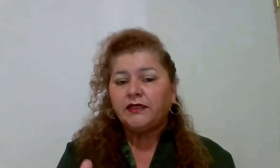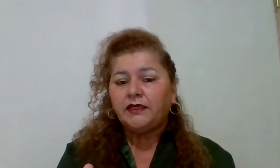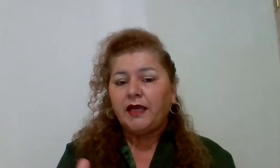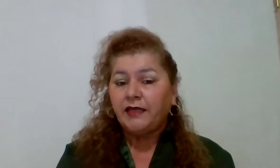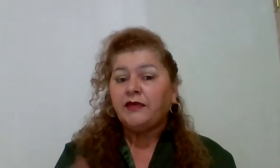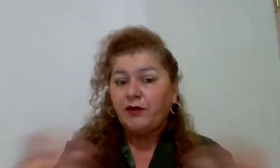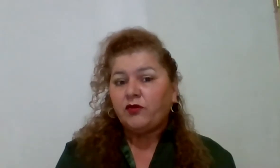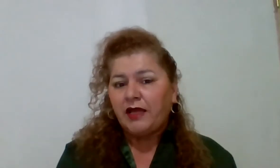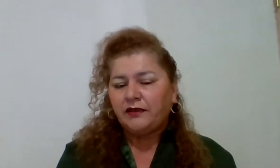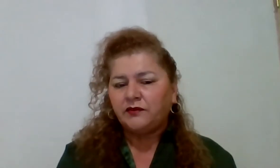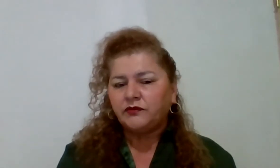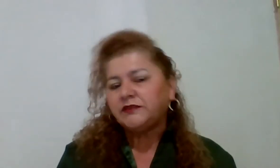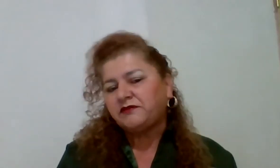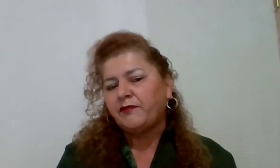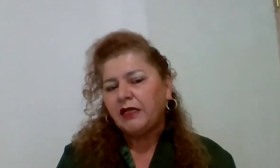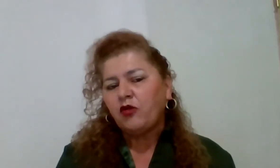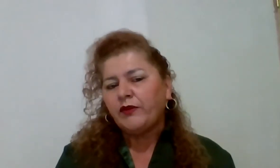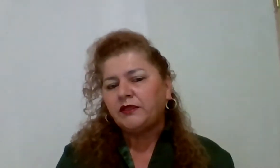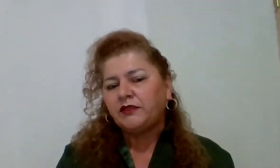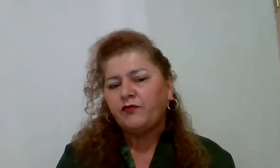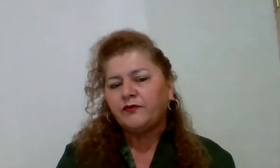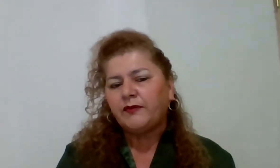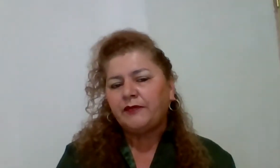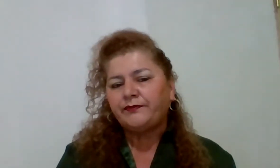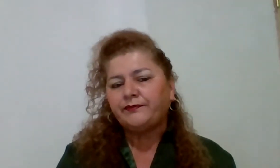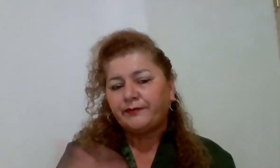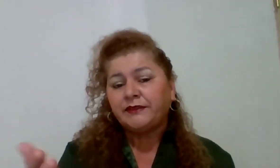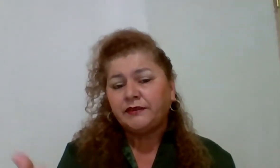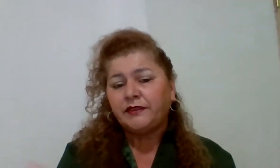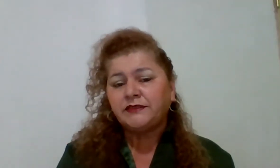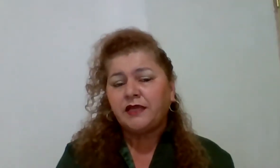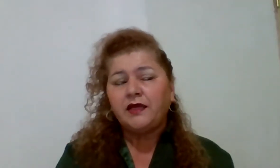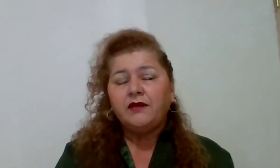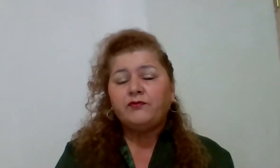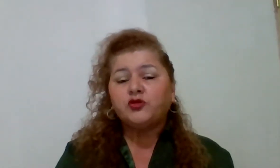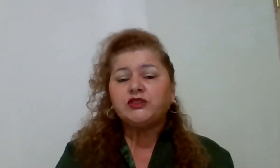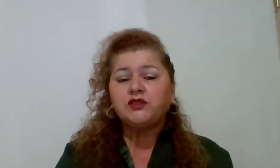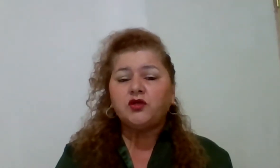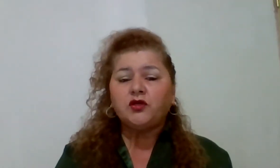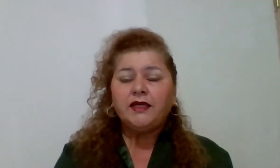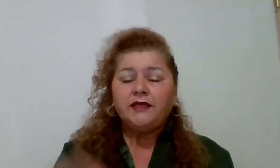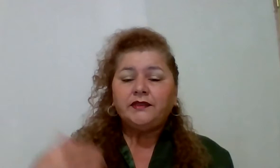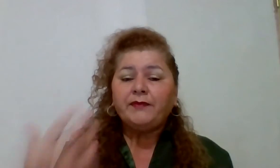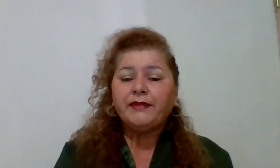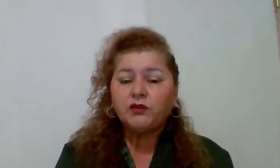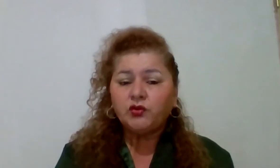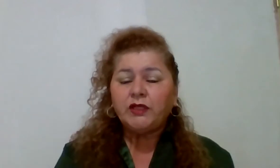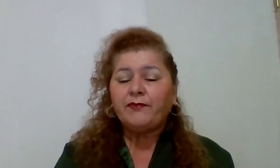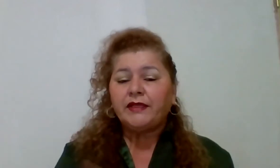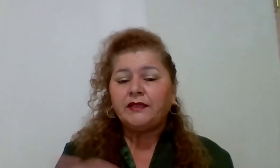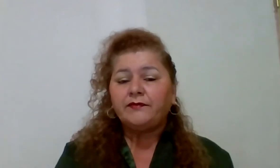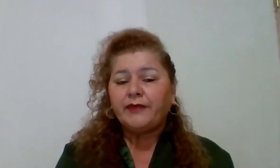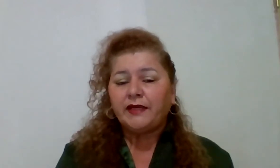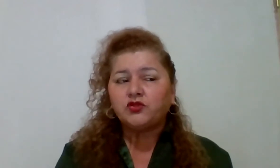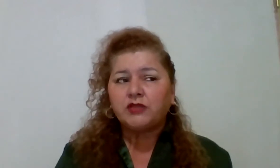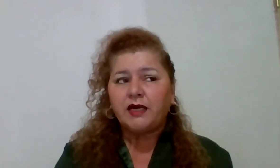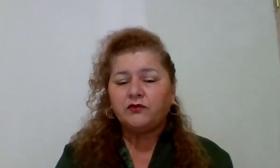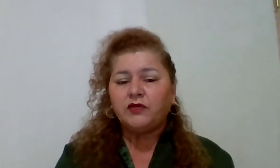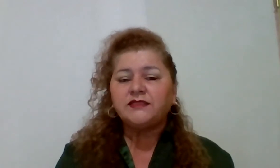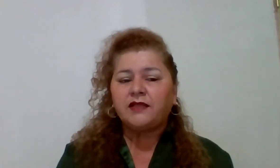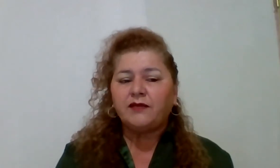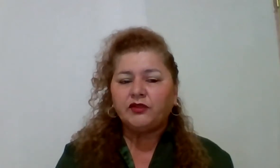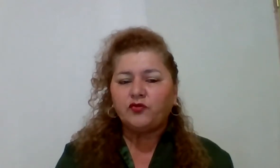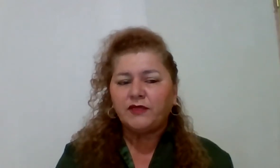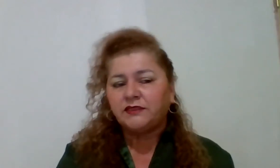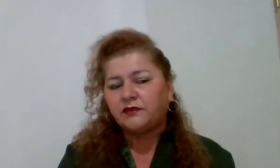pensando que hay que mejorar. Entonces, también la cooperativa pues, va a tener esa posición de apertura para buscar